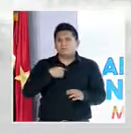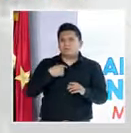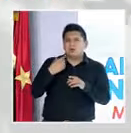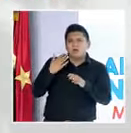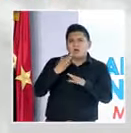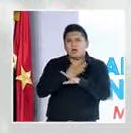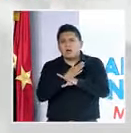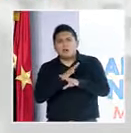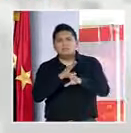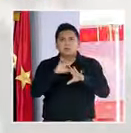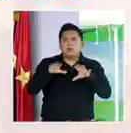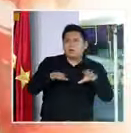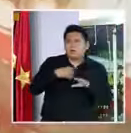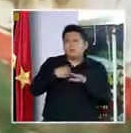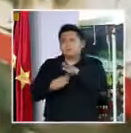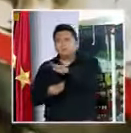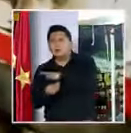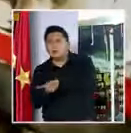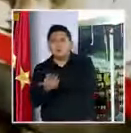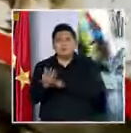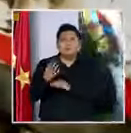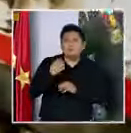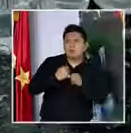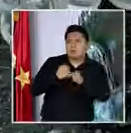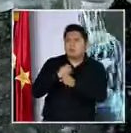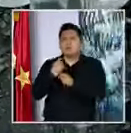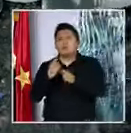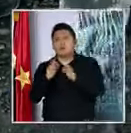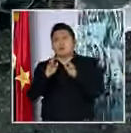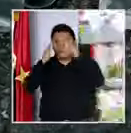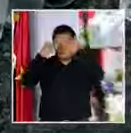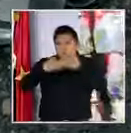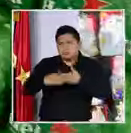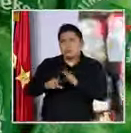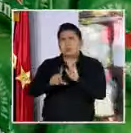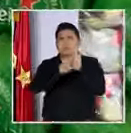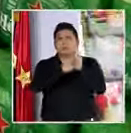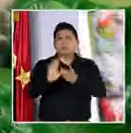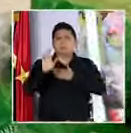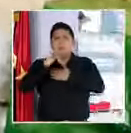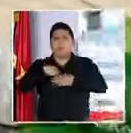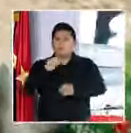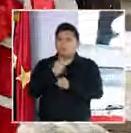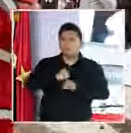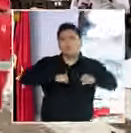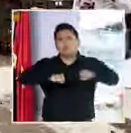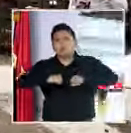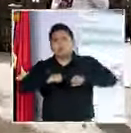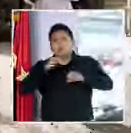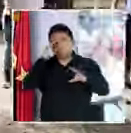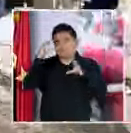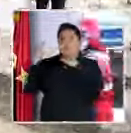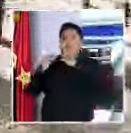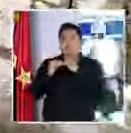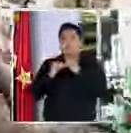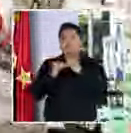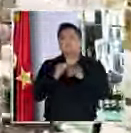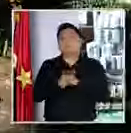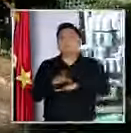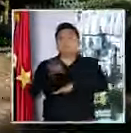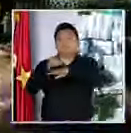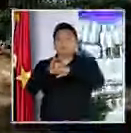las alianzas estratégicas han sido fundamentales en nuestro gobierno, gracias a las acciones desarrolladas en conjunto con la